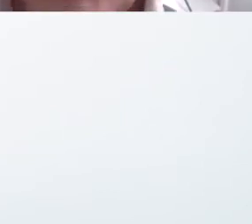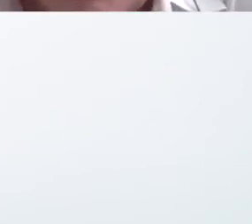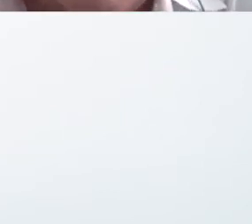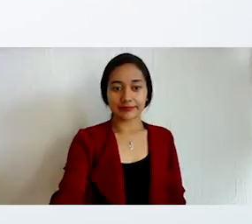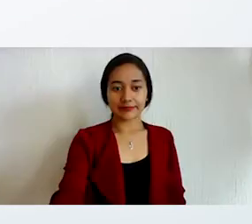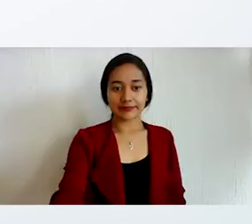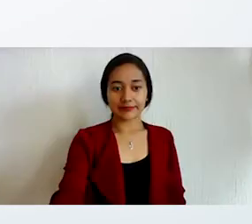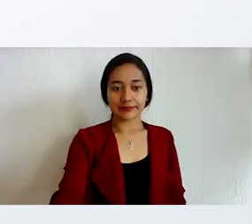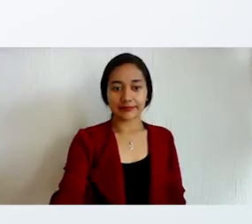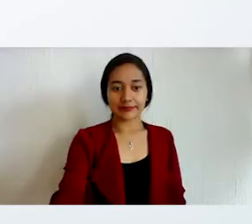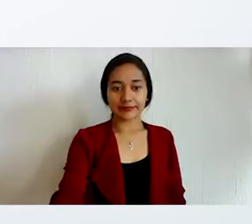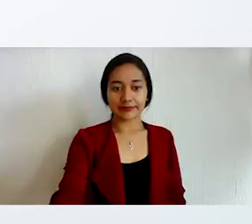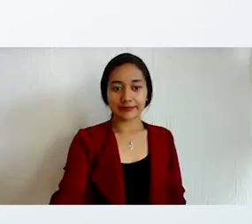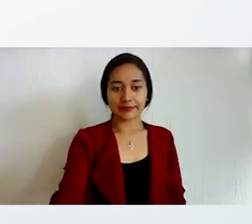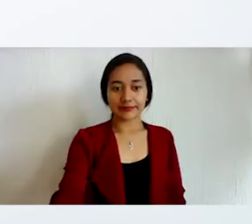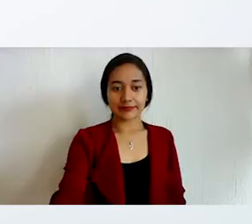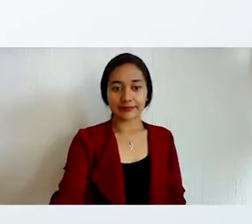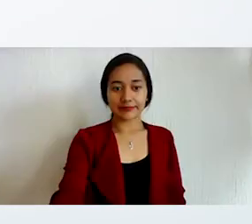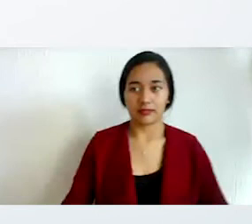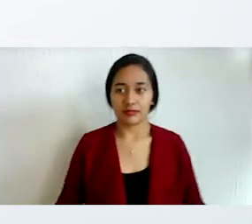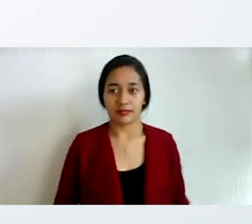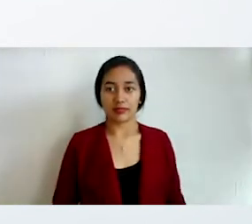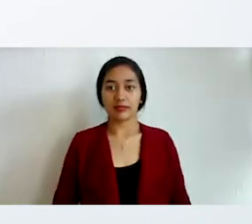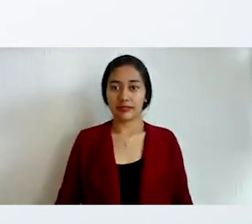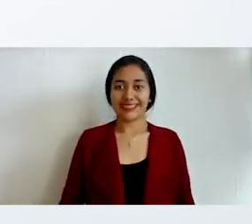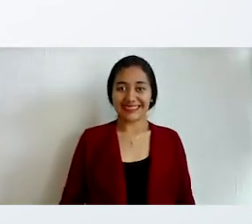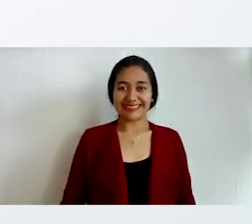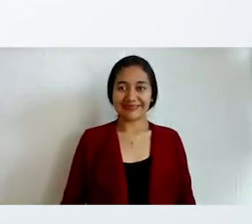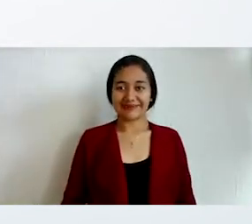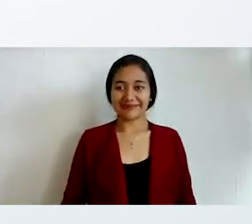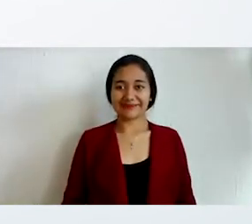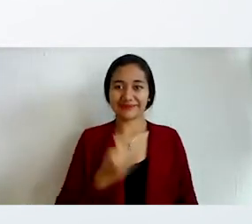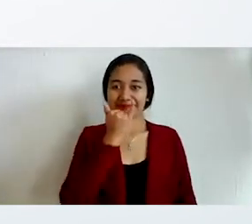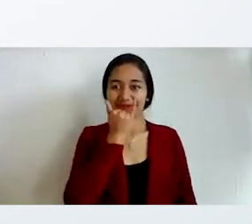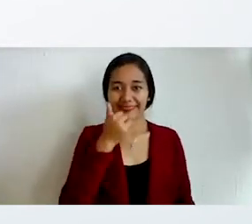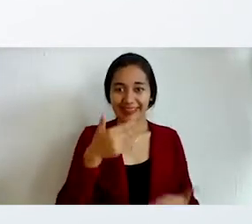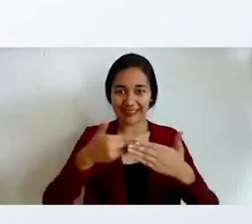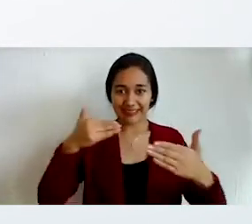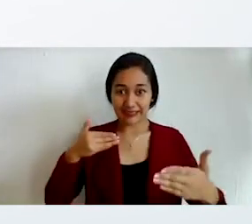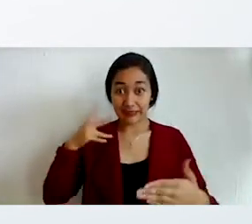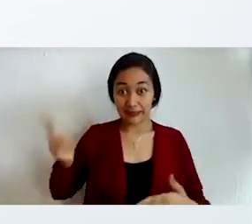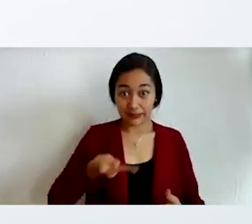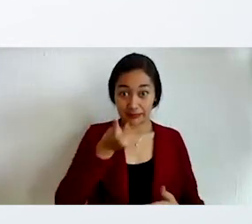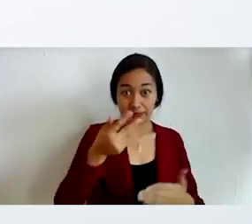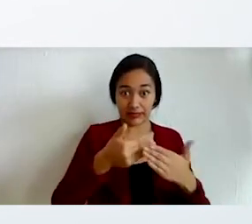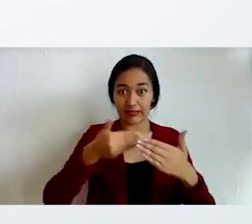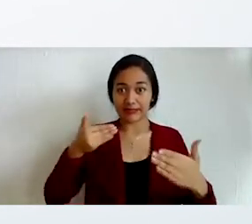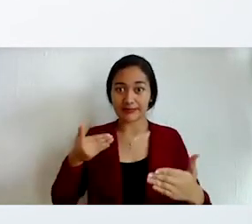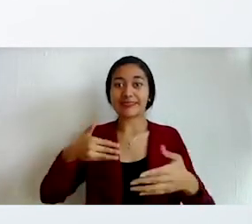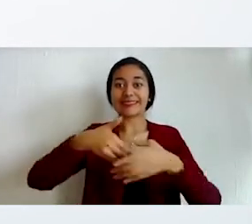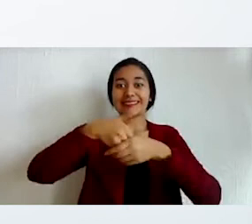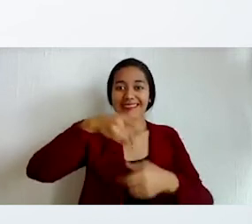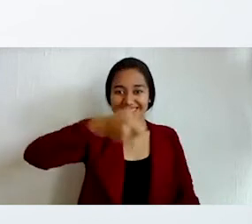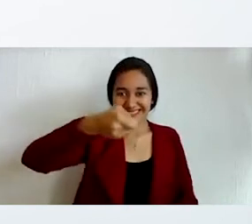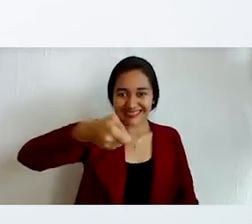instrumentando. Primero, antes de pasar a las preguntas, déjame saludar a las personas que nos están siguiendo por medios,